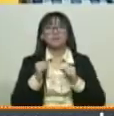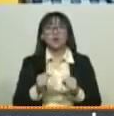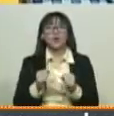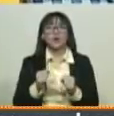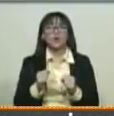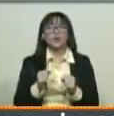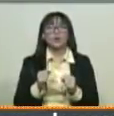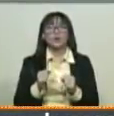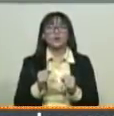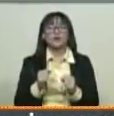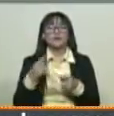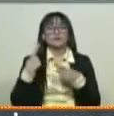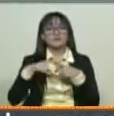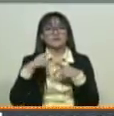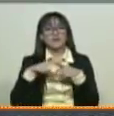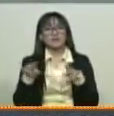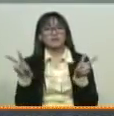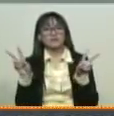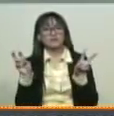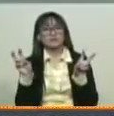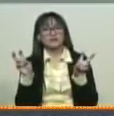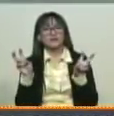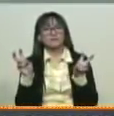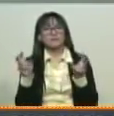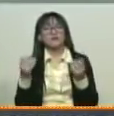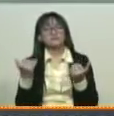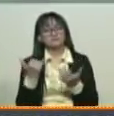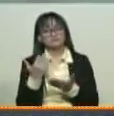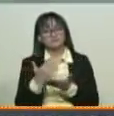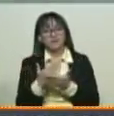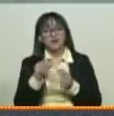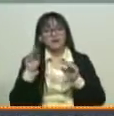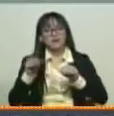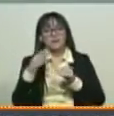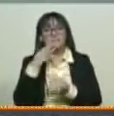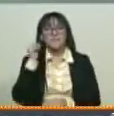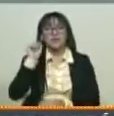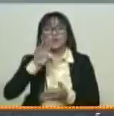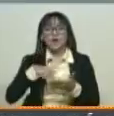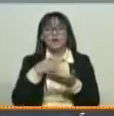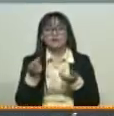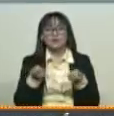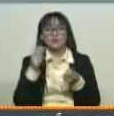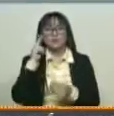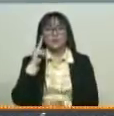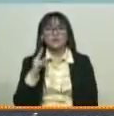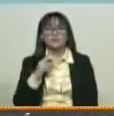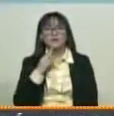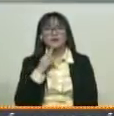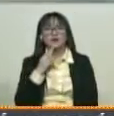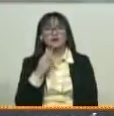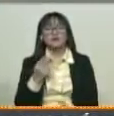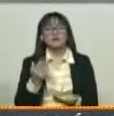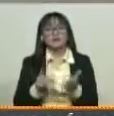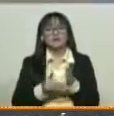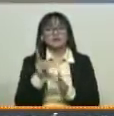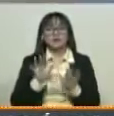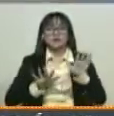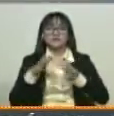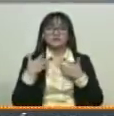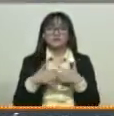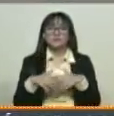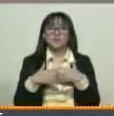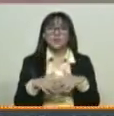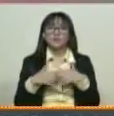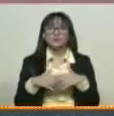que tiene en distintas áreas y, como ha llamado el presidente Maduro, en una agenda económica bolivariana para desarrollar 15 motores